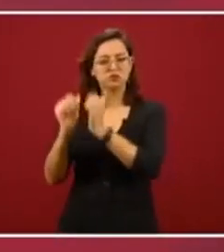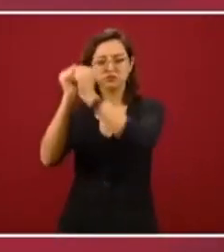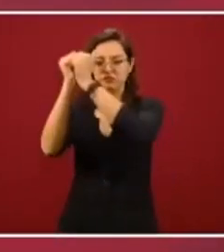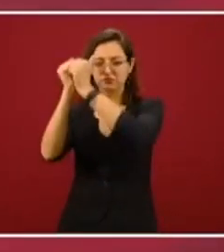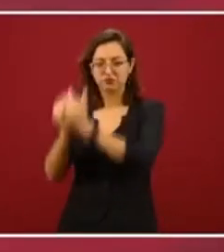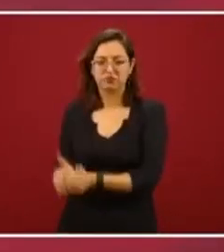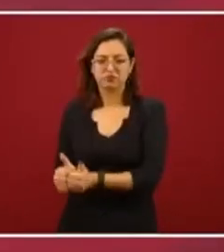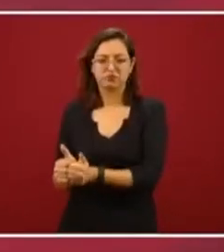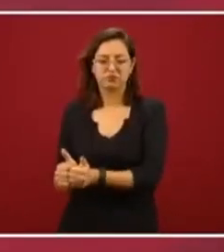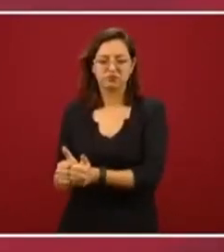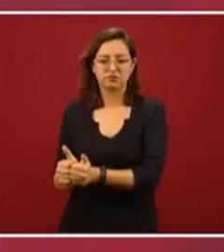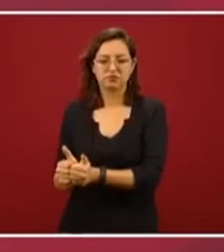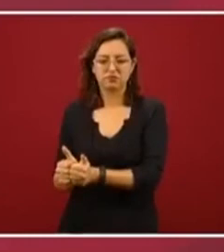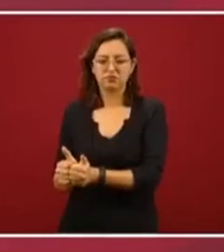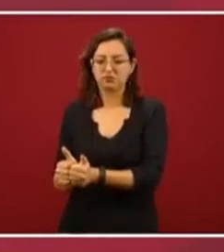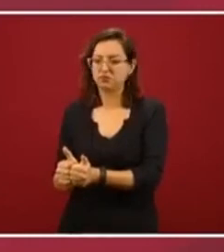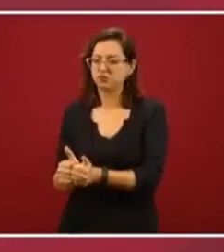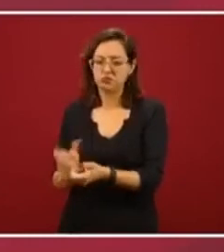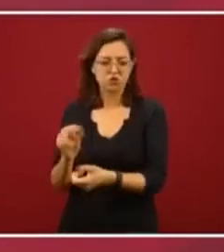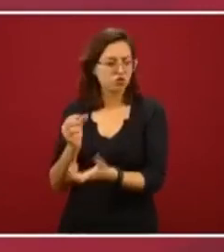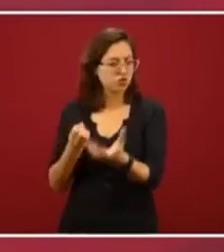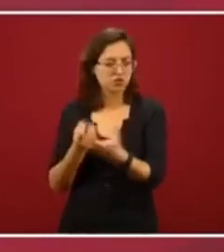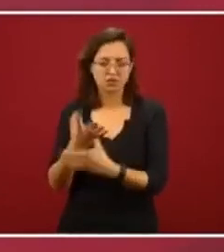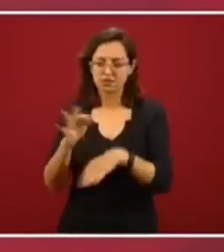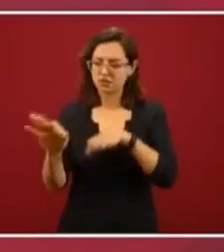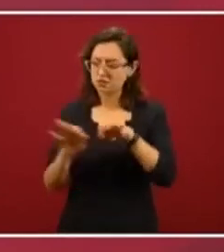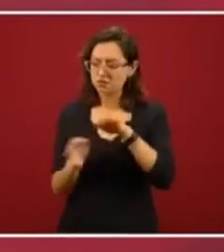para que puedan estar en sus casas.